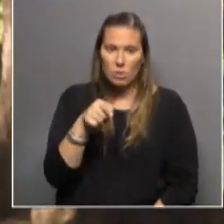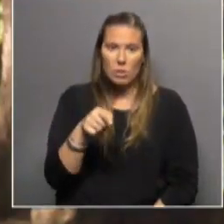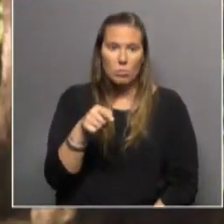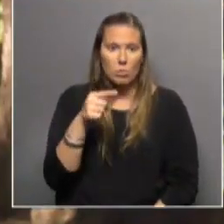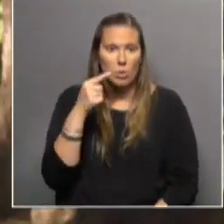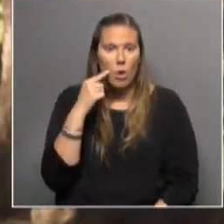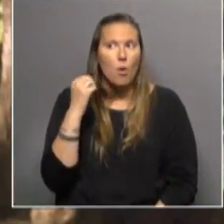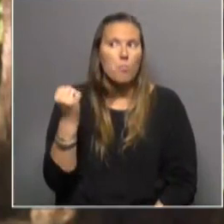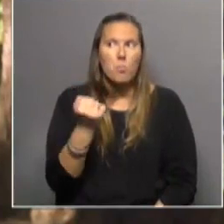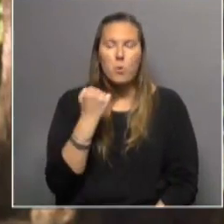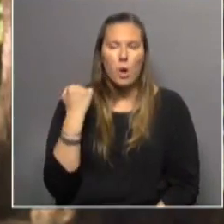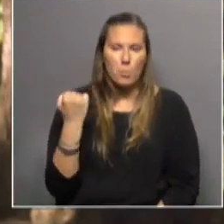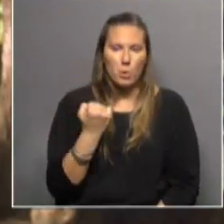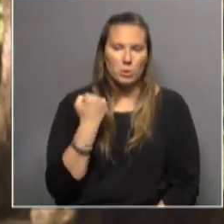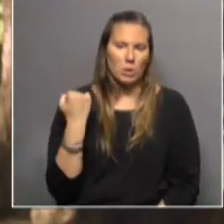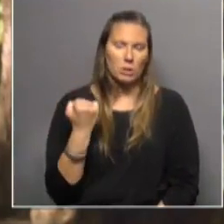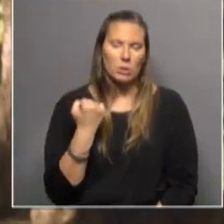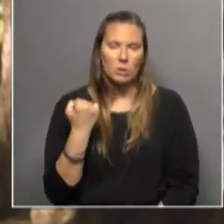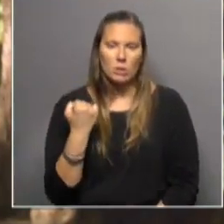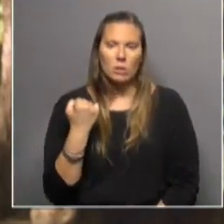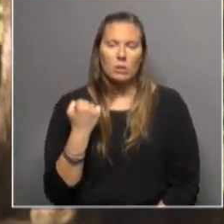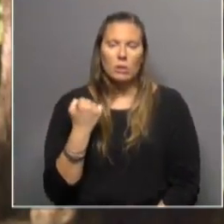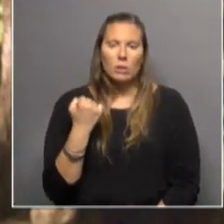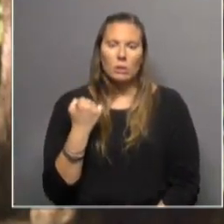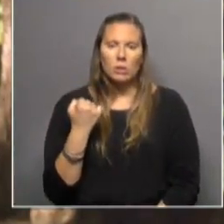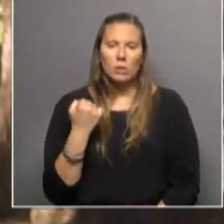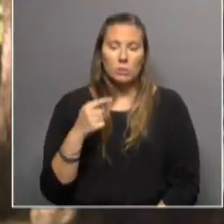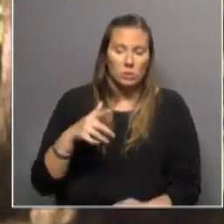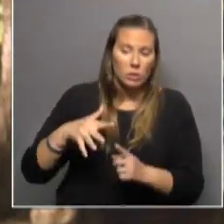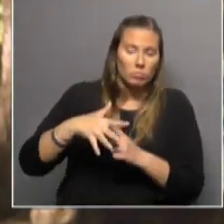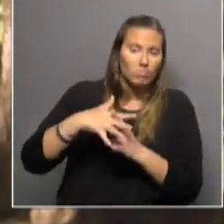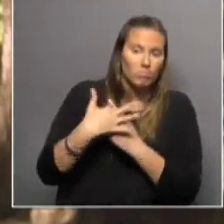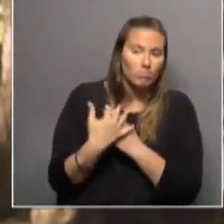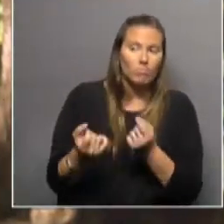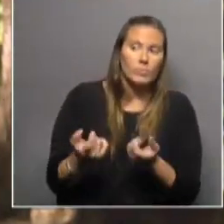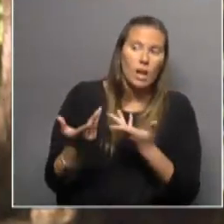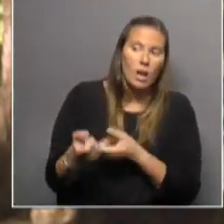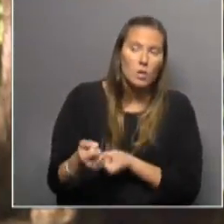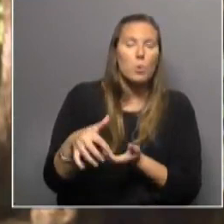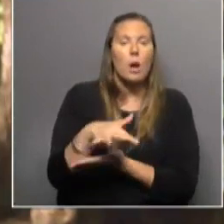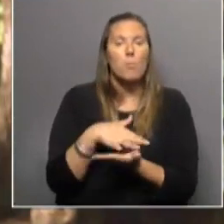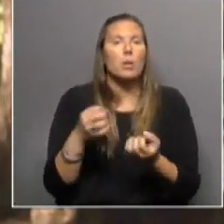una función muy importante. ¿Y qué contexto le da acá al parque esta zona?